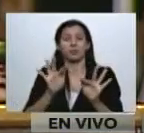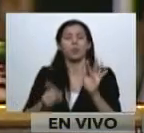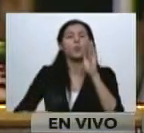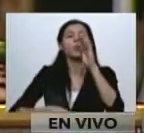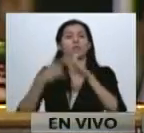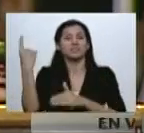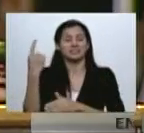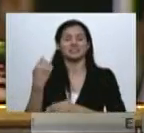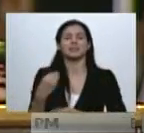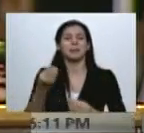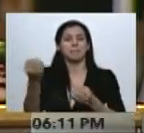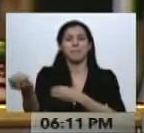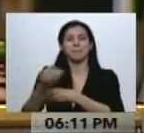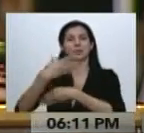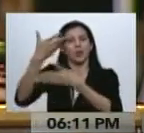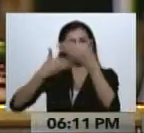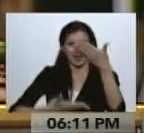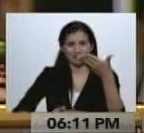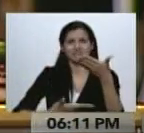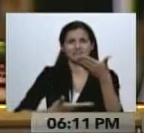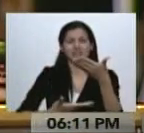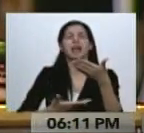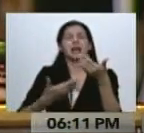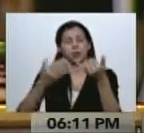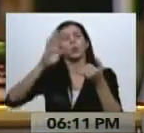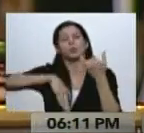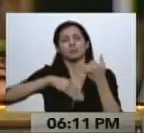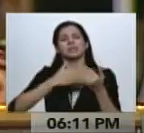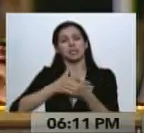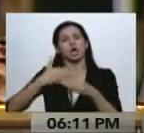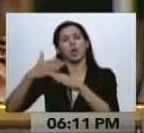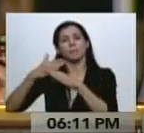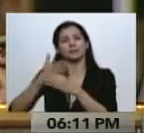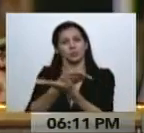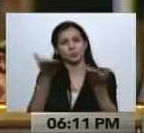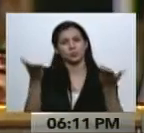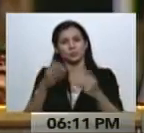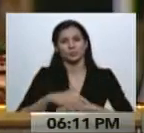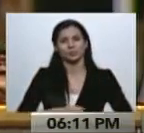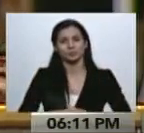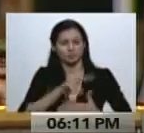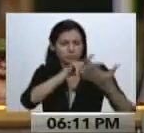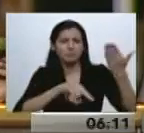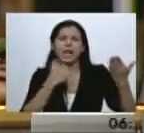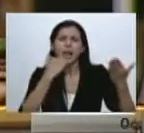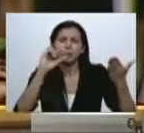esta carta que hoy, para finalizar, quiero compartir con todos ustedes.